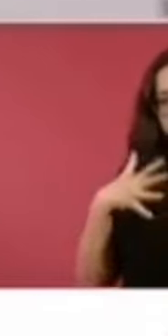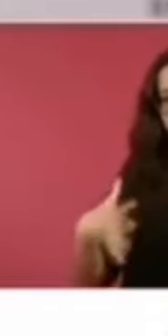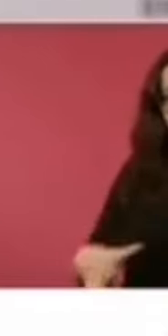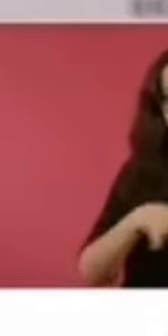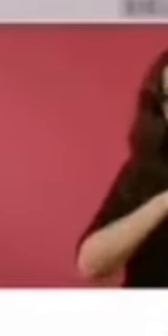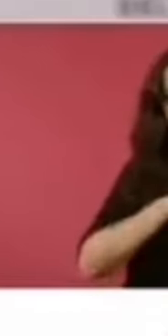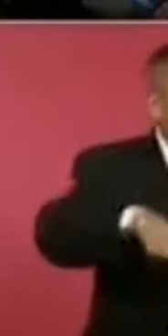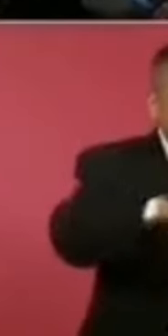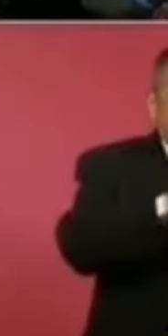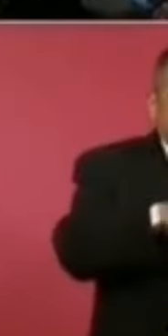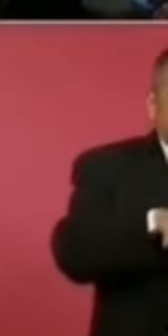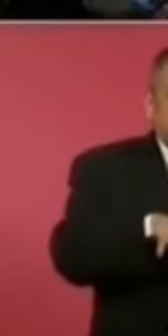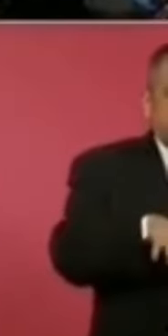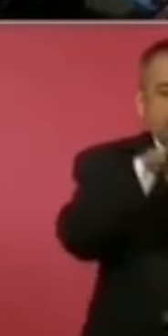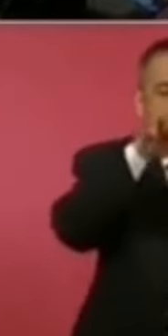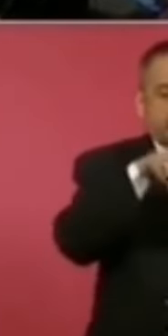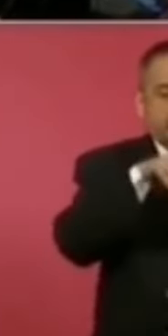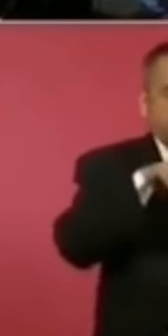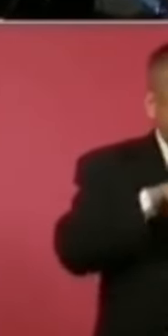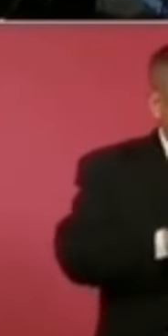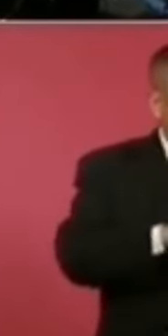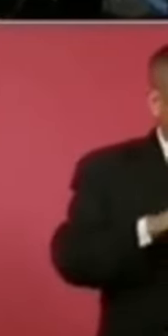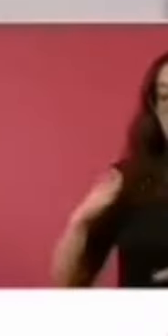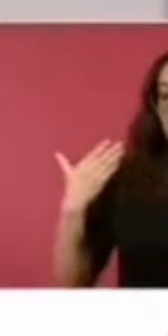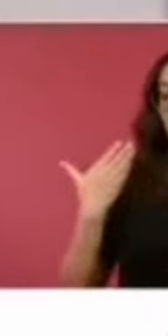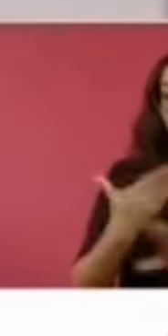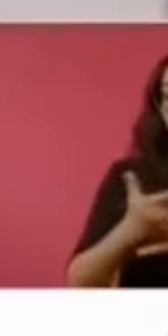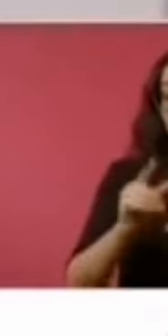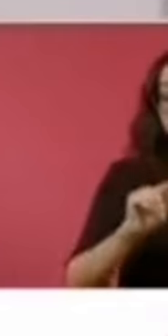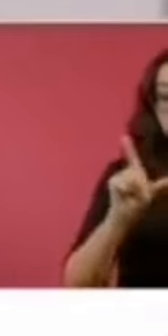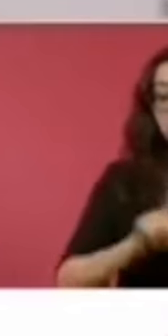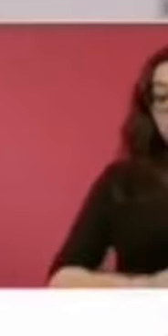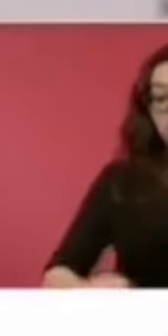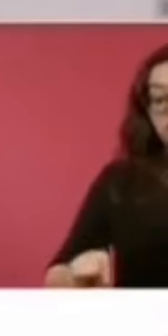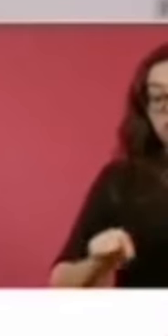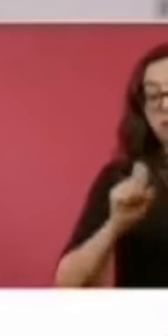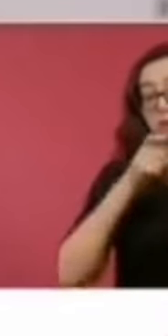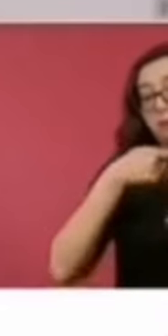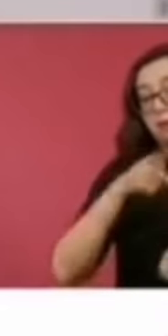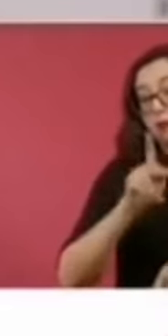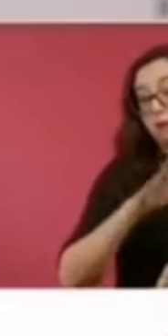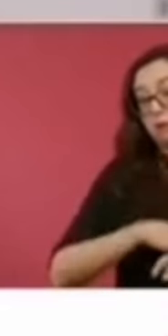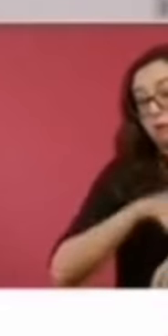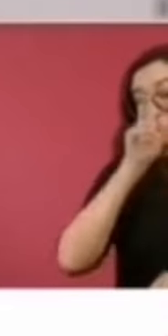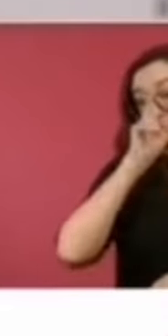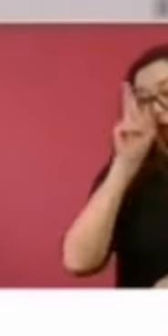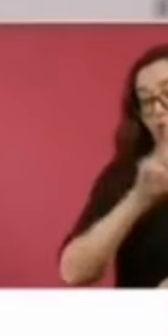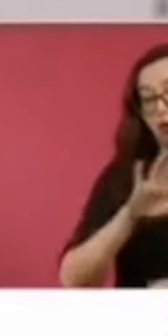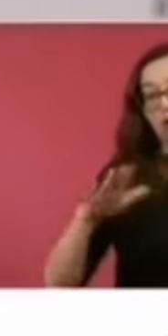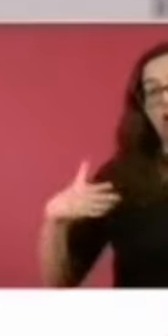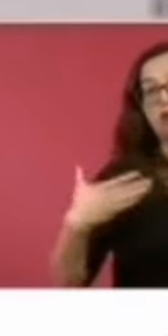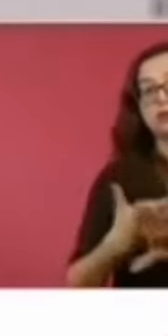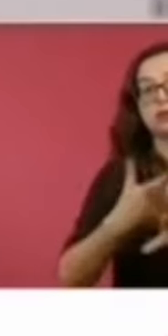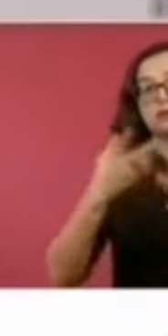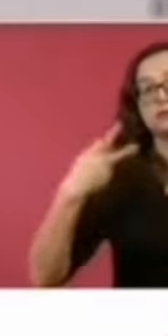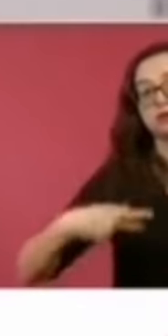sufrió, padeció México, que no se repita en ningún país